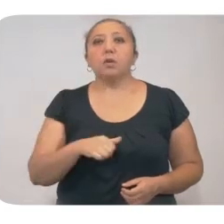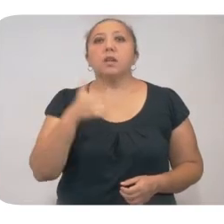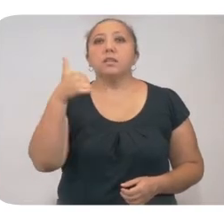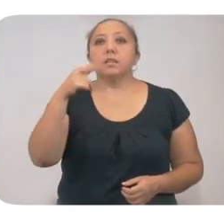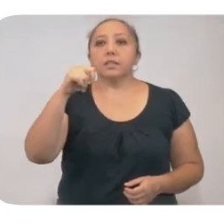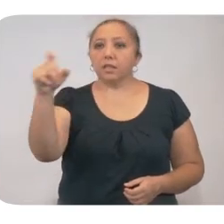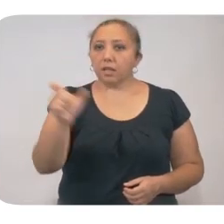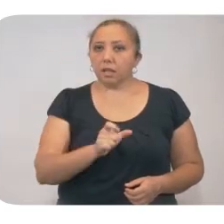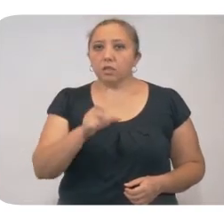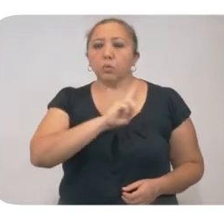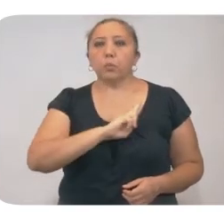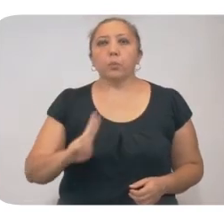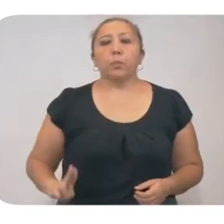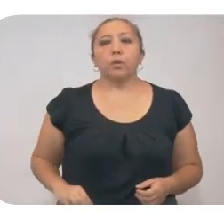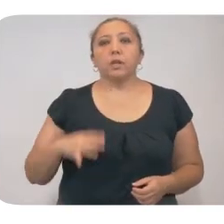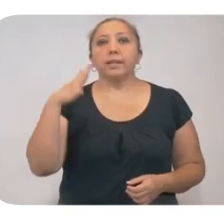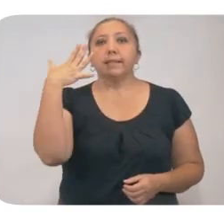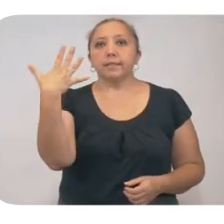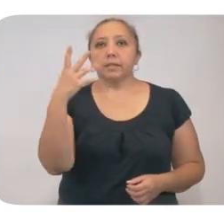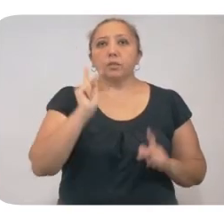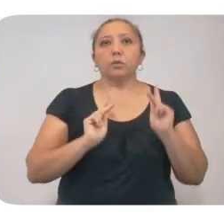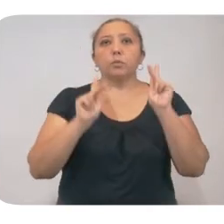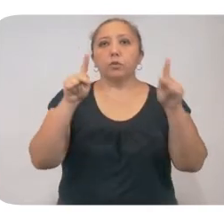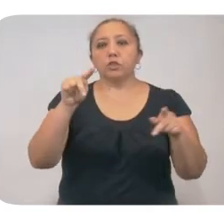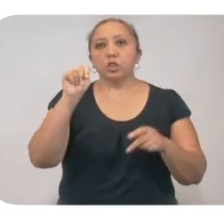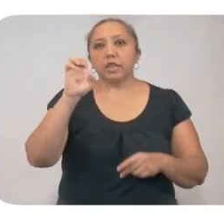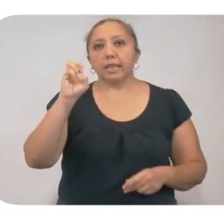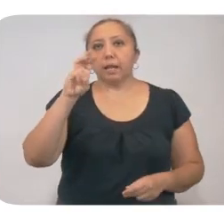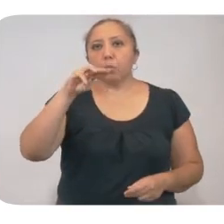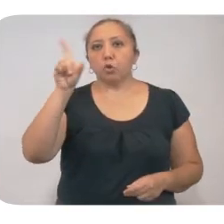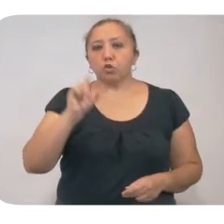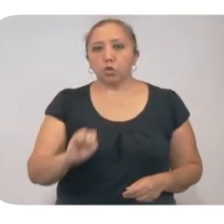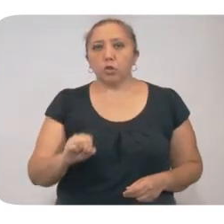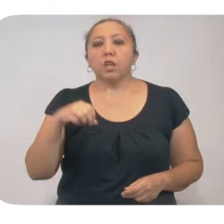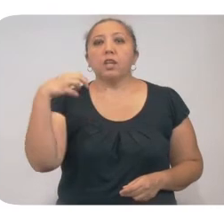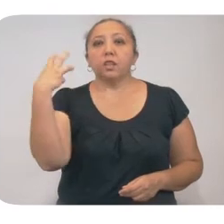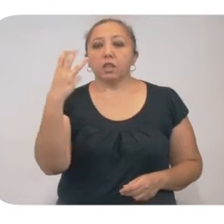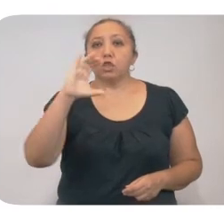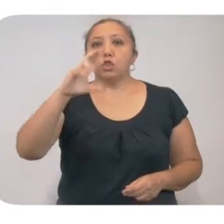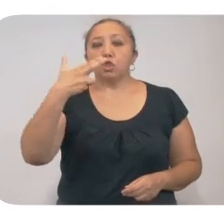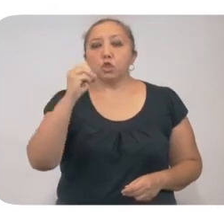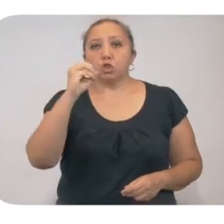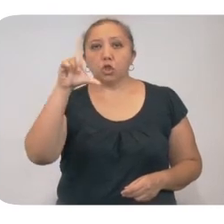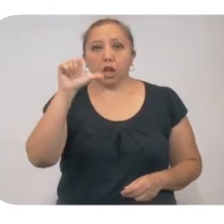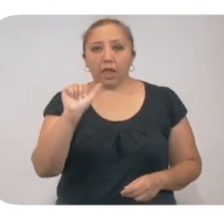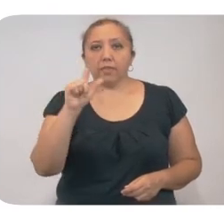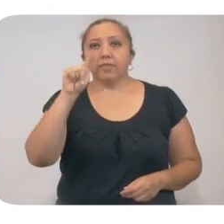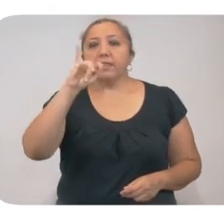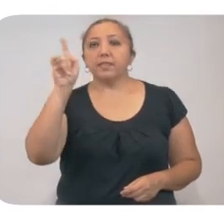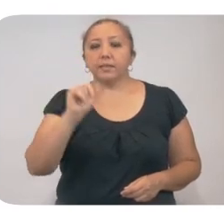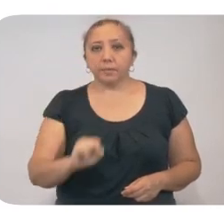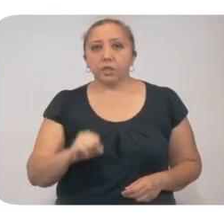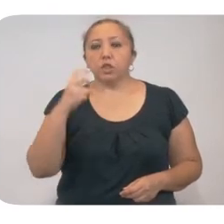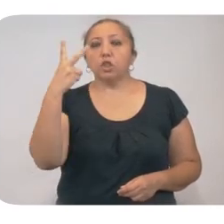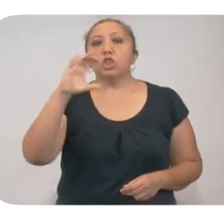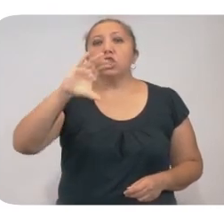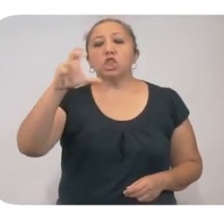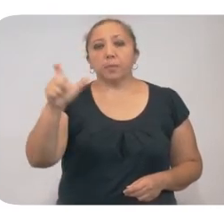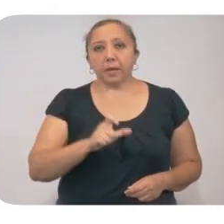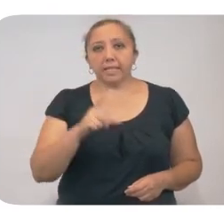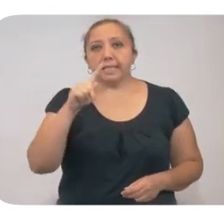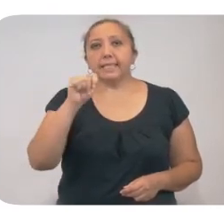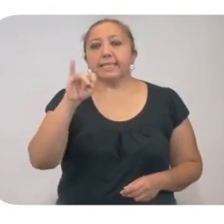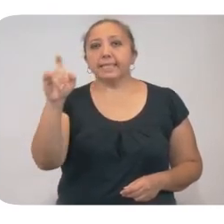6 en Tecash y Humán, 5 en Progreso y Temozón, 3 en Chocholá, Tinum y Tizimín, 2 en Chemash y